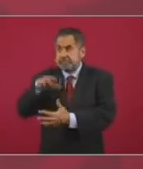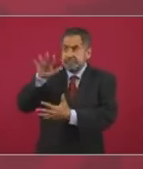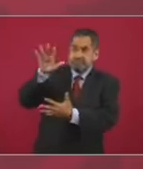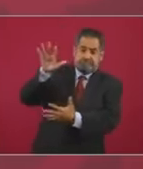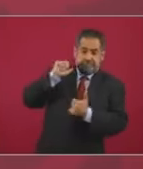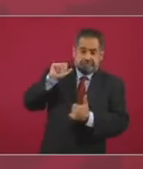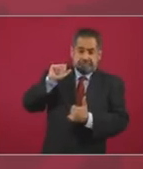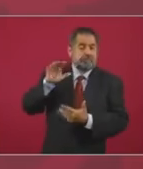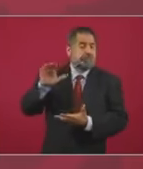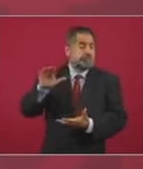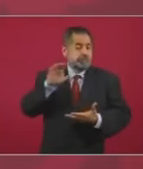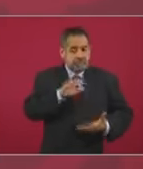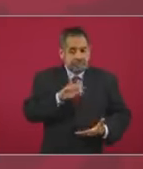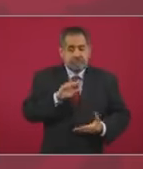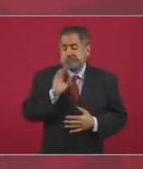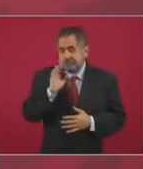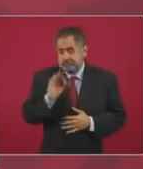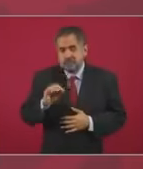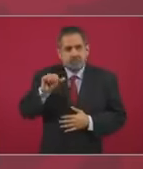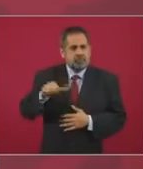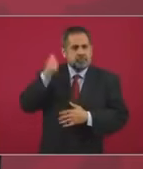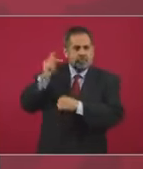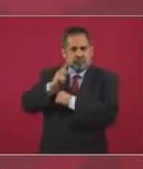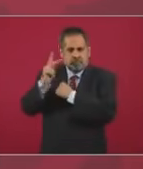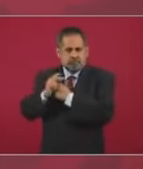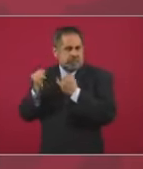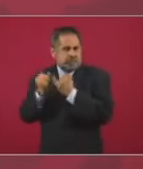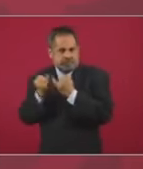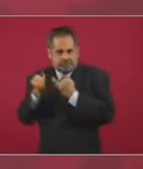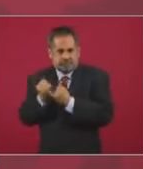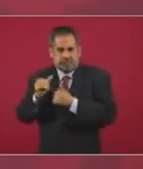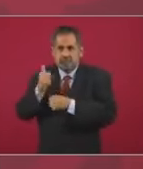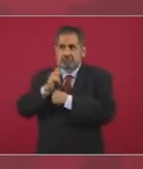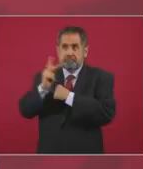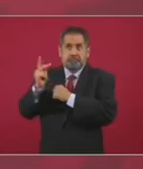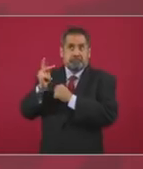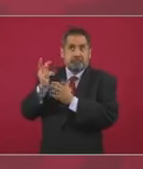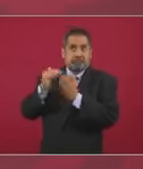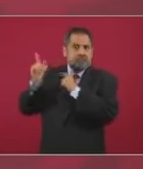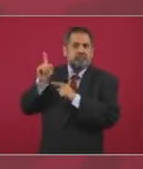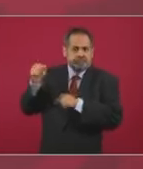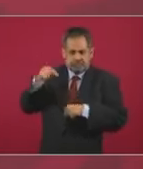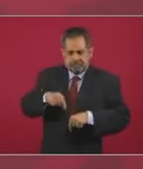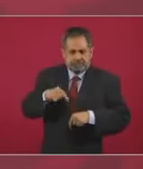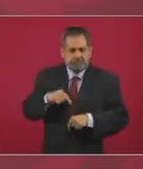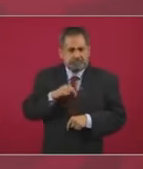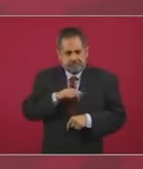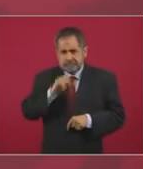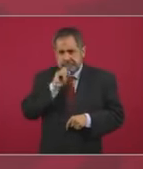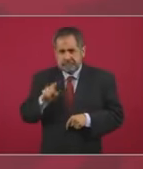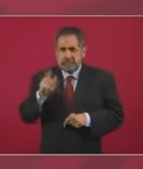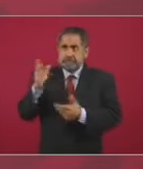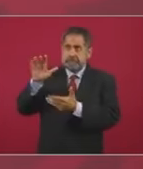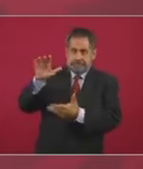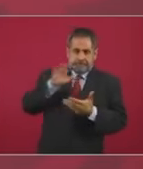logró lo que han logrado otras naciones, sobre todo los países industrializados, que es